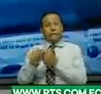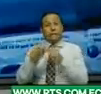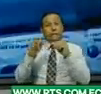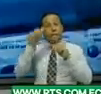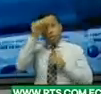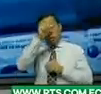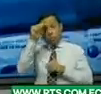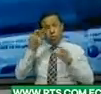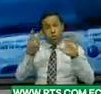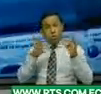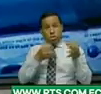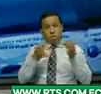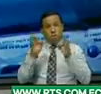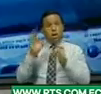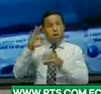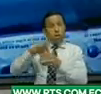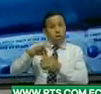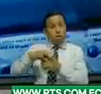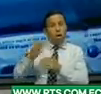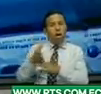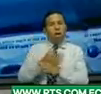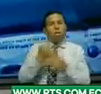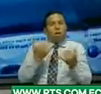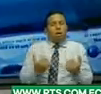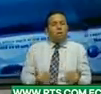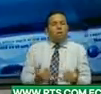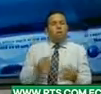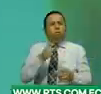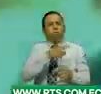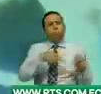febrero. Esto mientras que los ciudadanos analizan su voto.